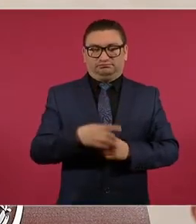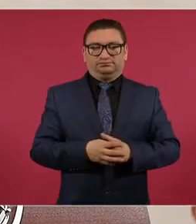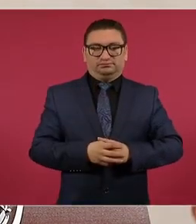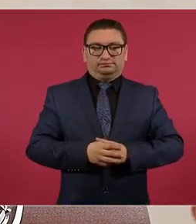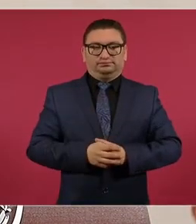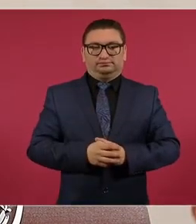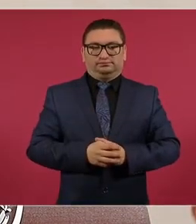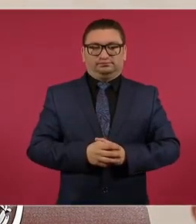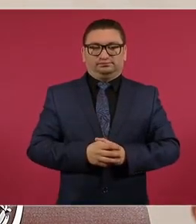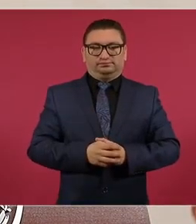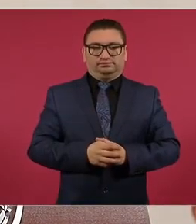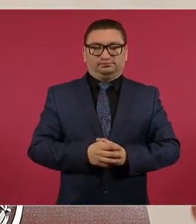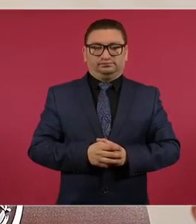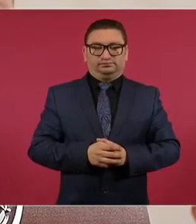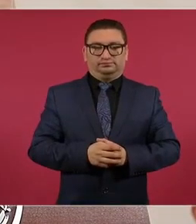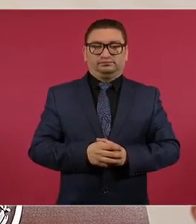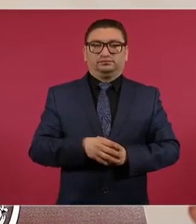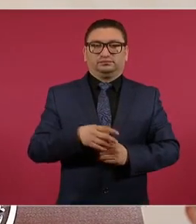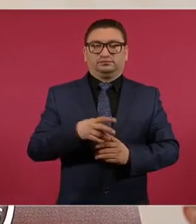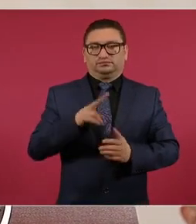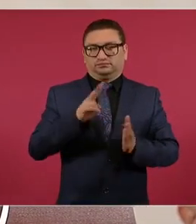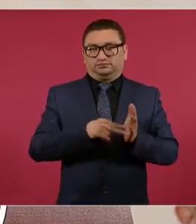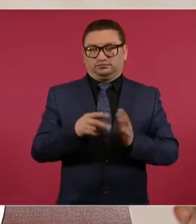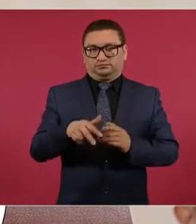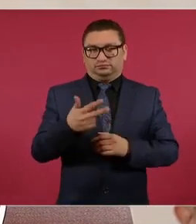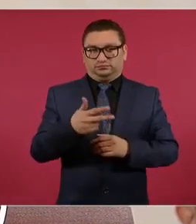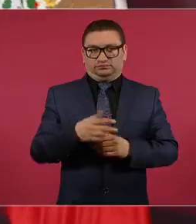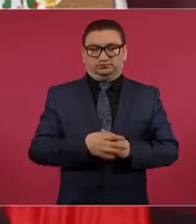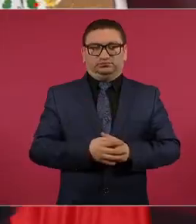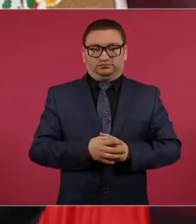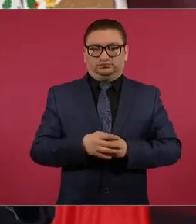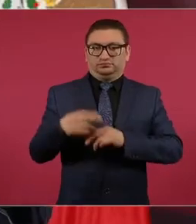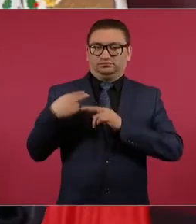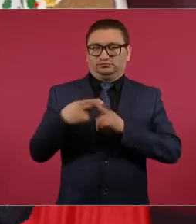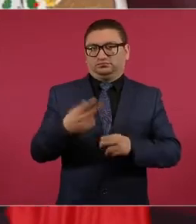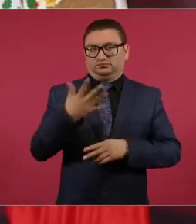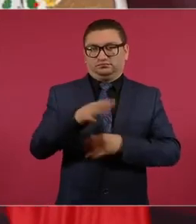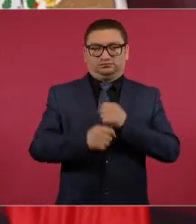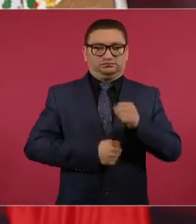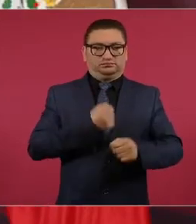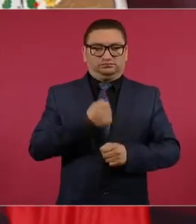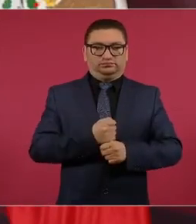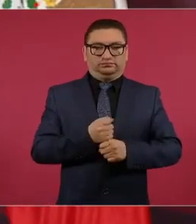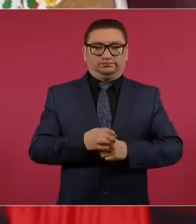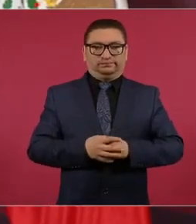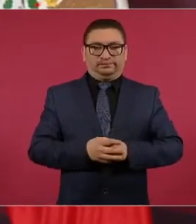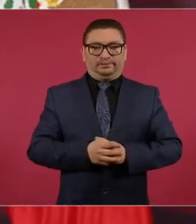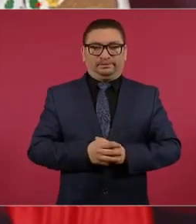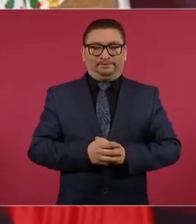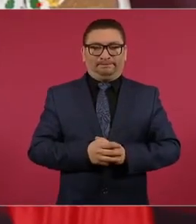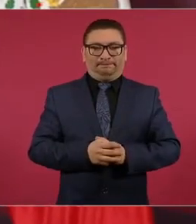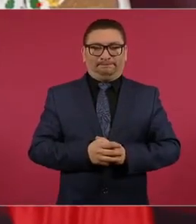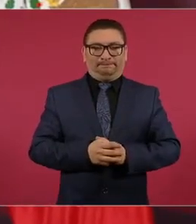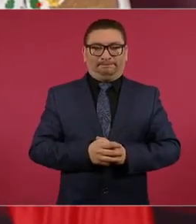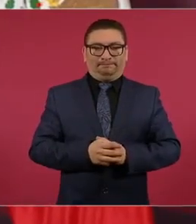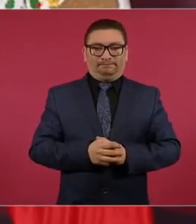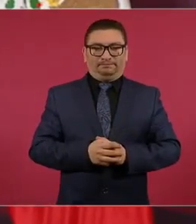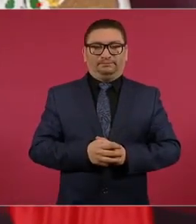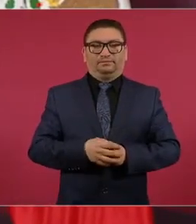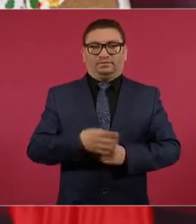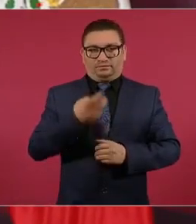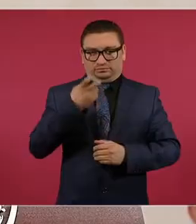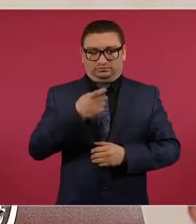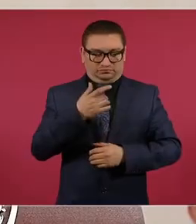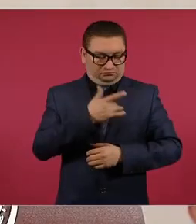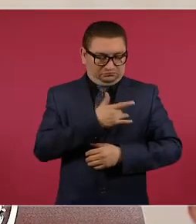diciembre del 13 Ya llevo 10 años con